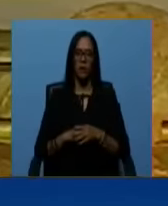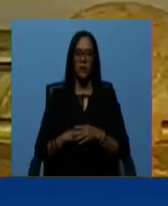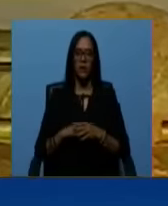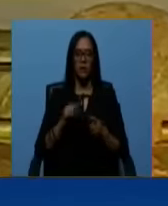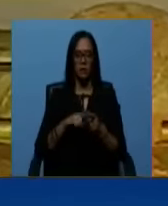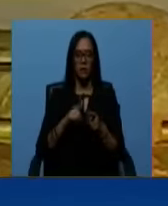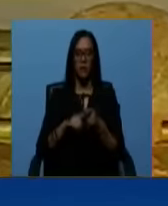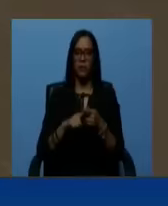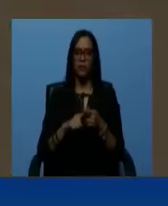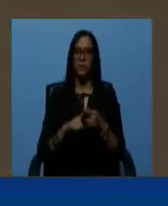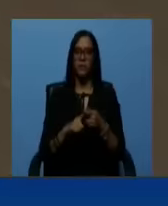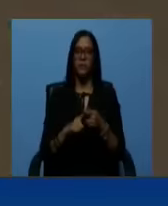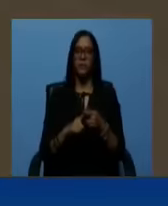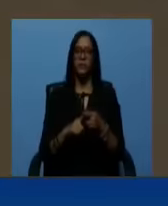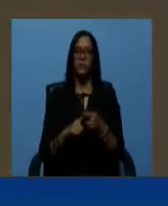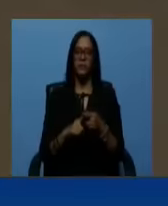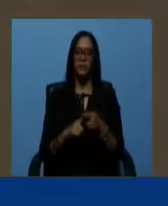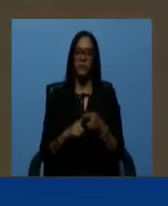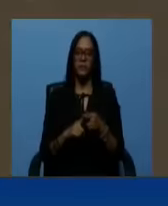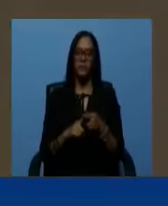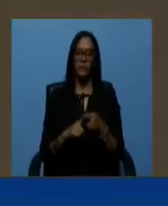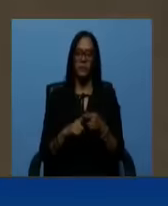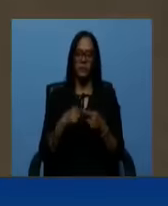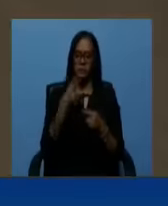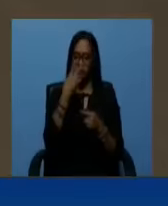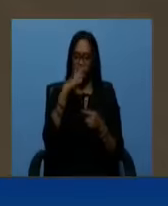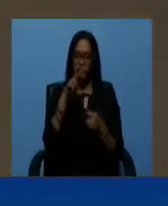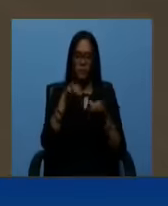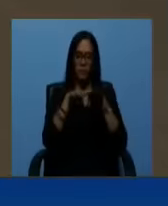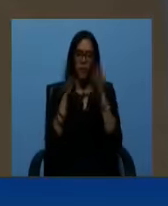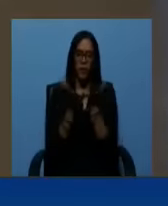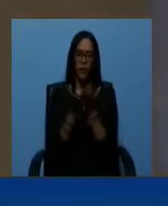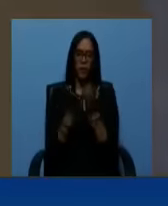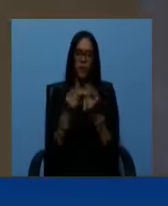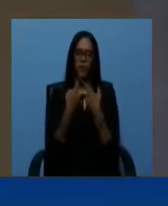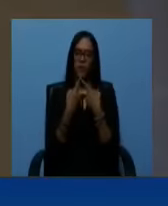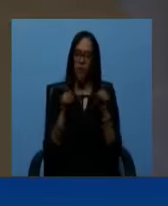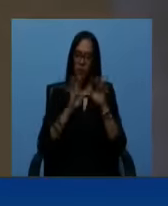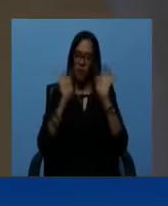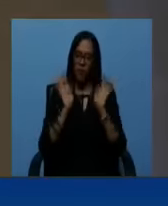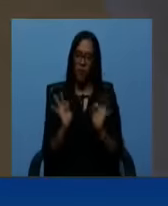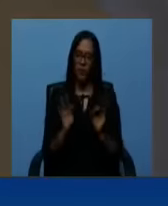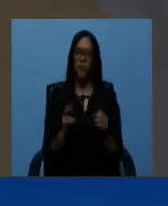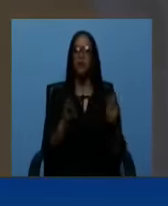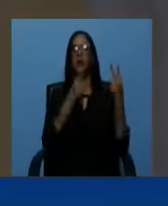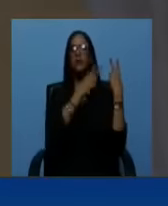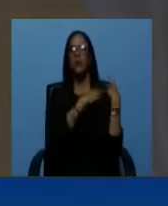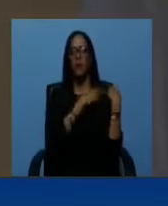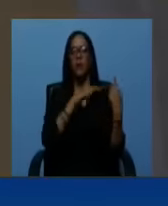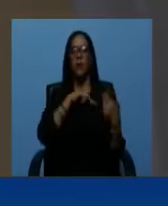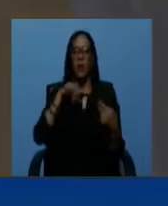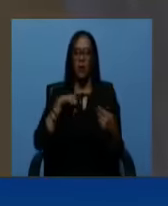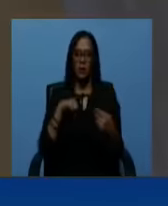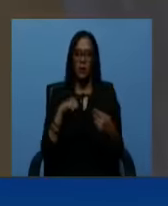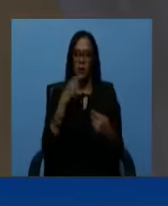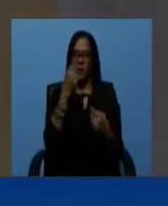que pensemos el mundo de otra forma y asumamos nuestros compromisos,